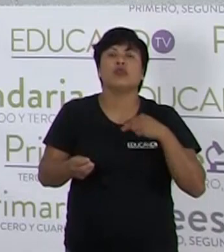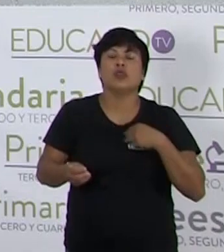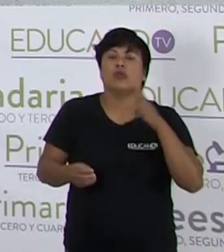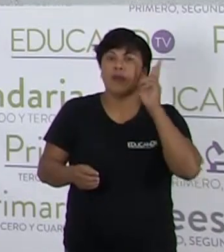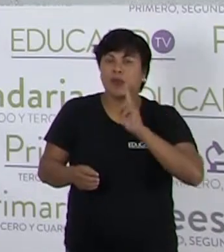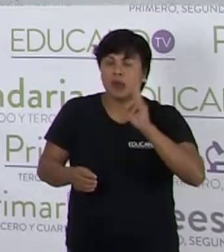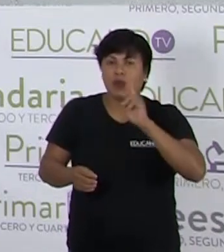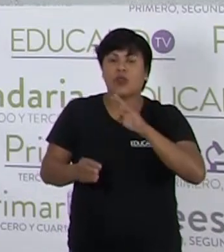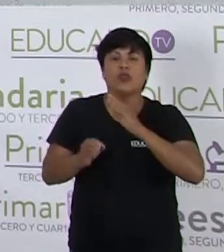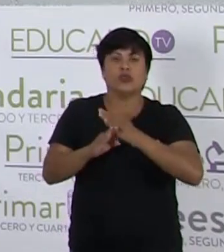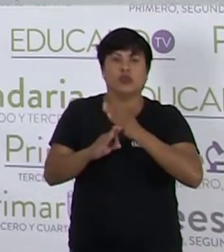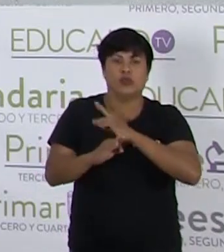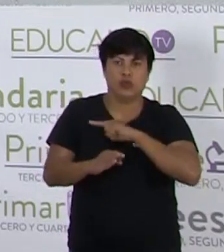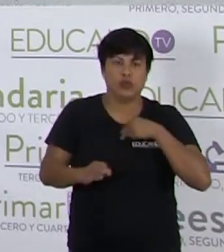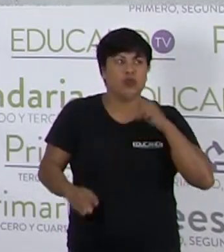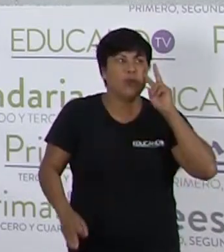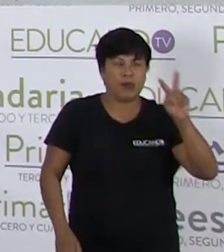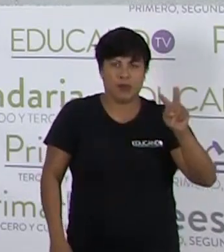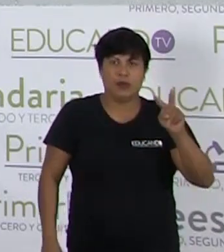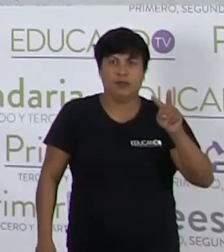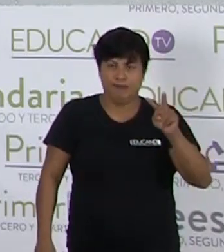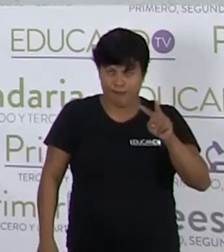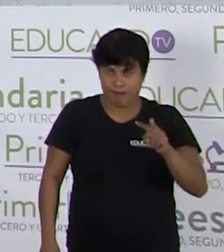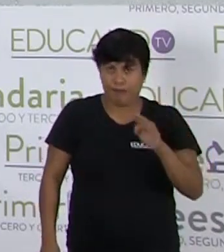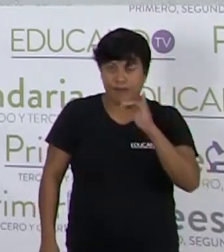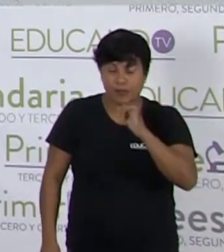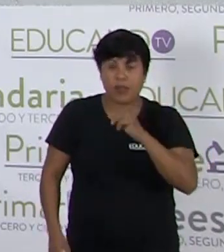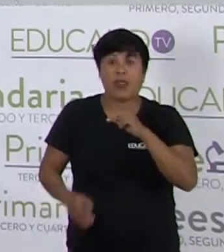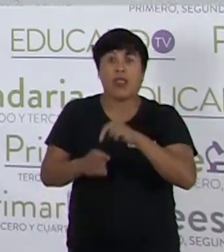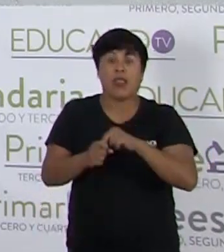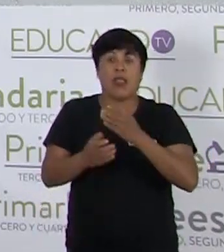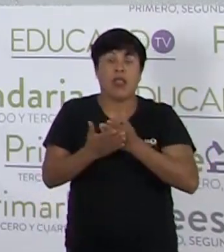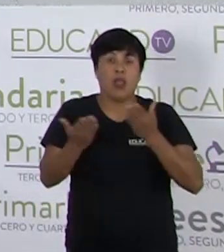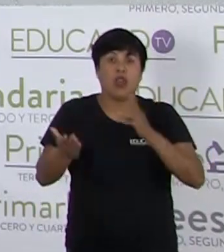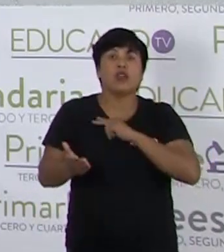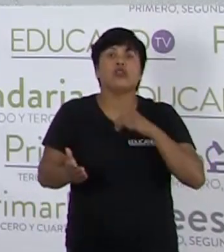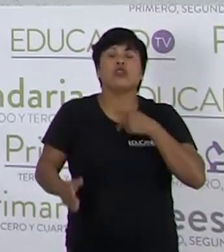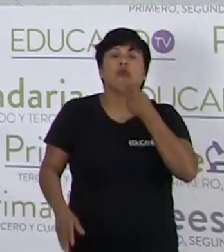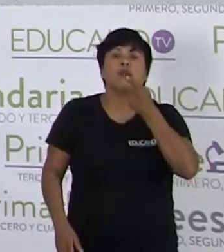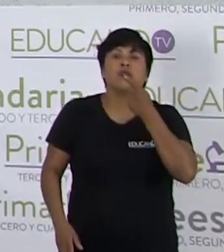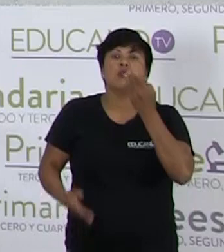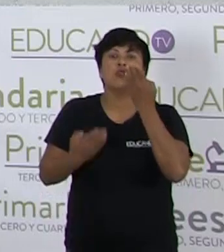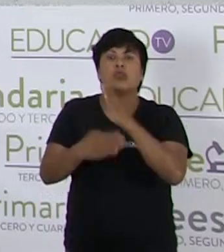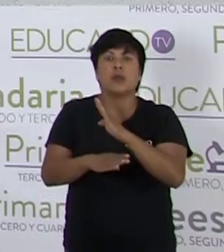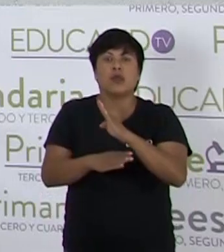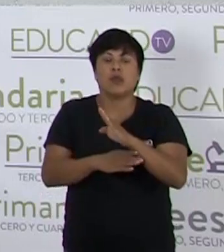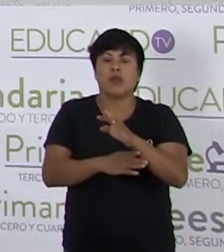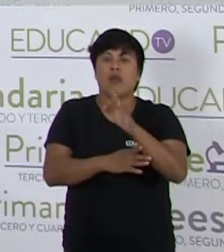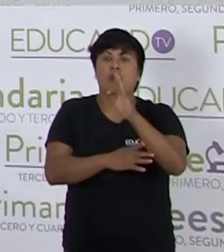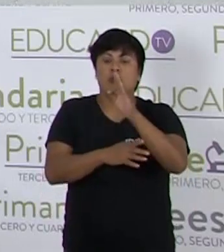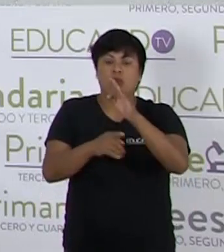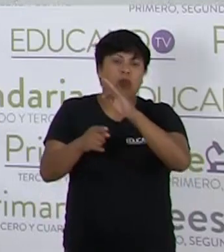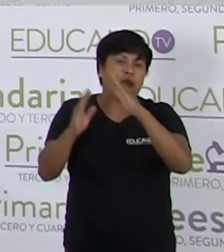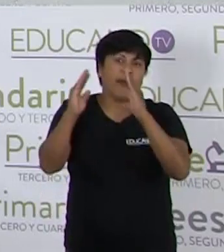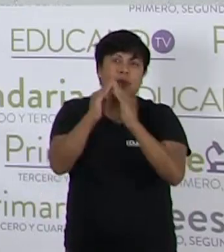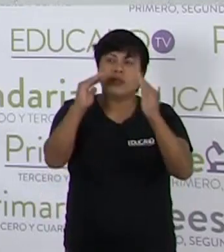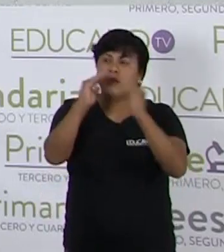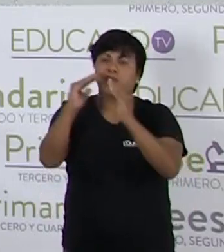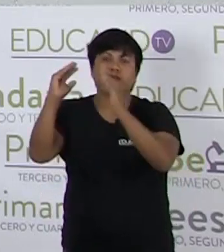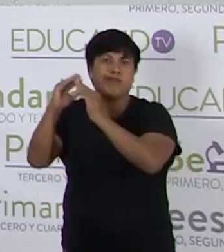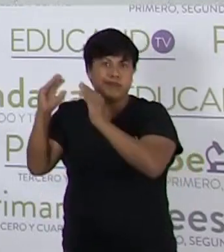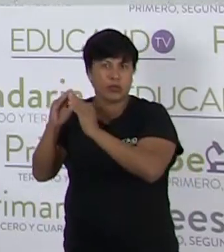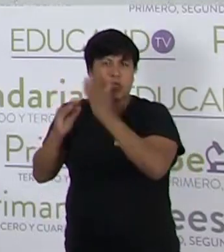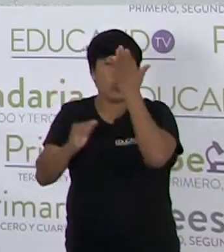a prueba lo que ya estuvimos viendo hasta ahorita. En este caso vamos a hablar de algunos fraccionamientos. ¿Sabes qué es un